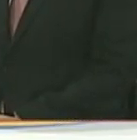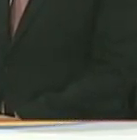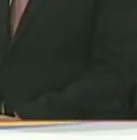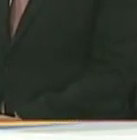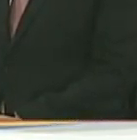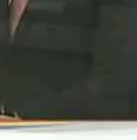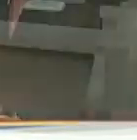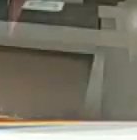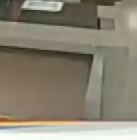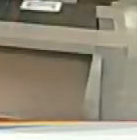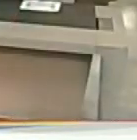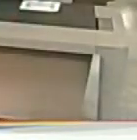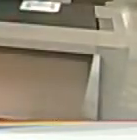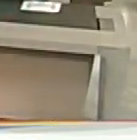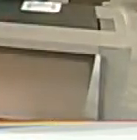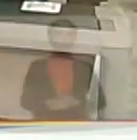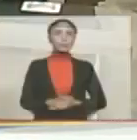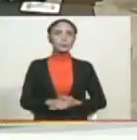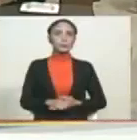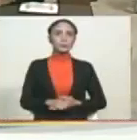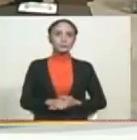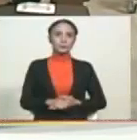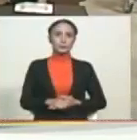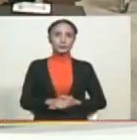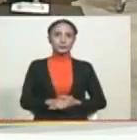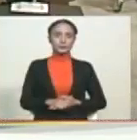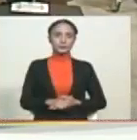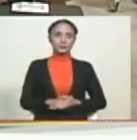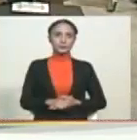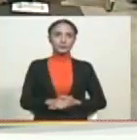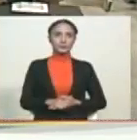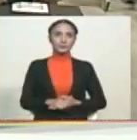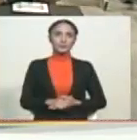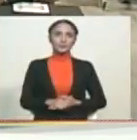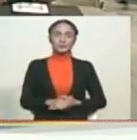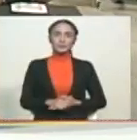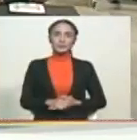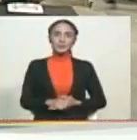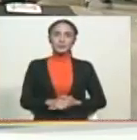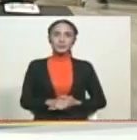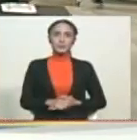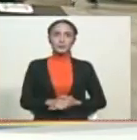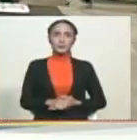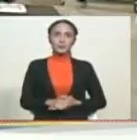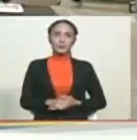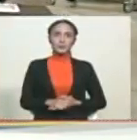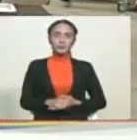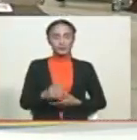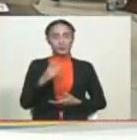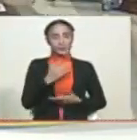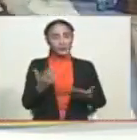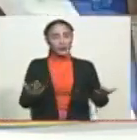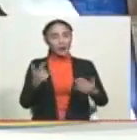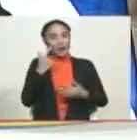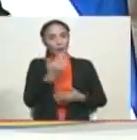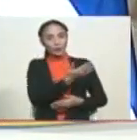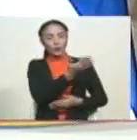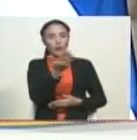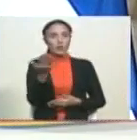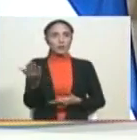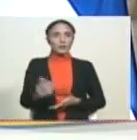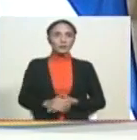Bolivariana de Venezuela. Bueno, querido